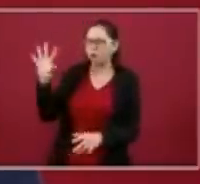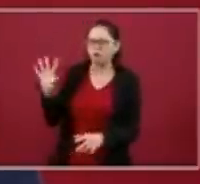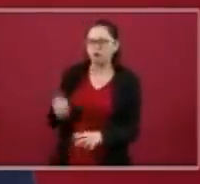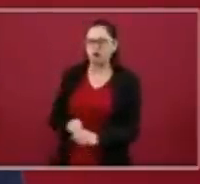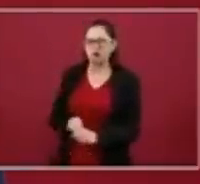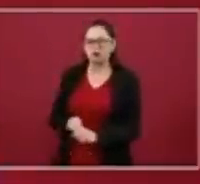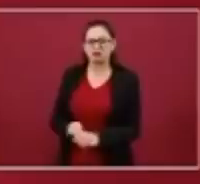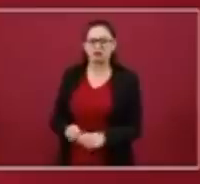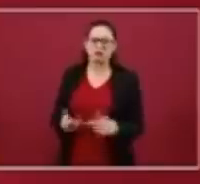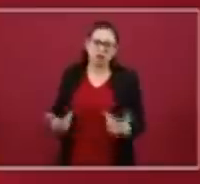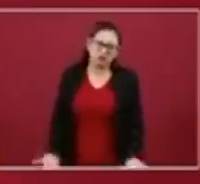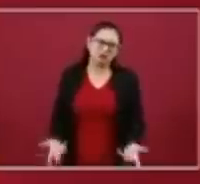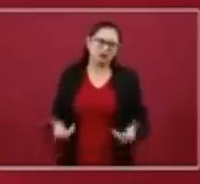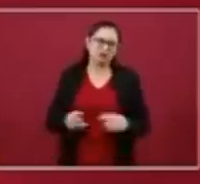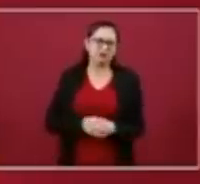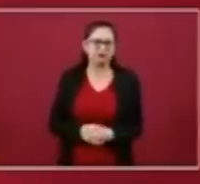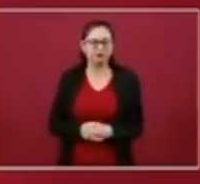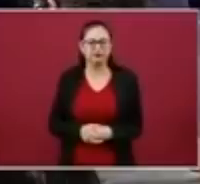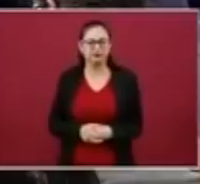A ver,